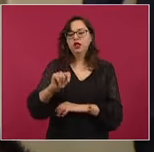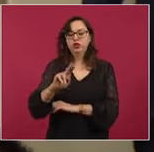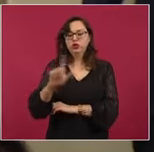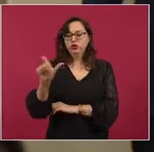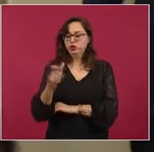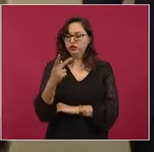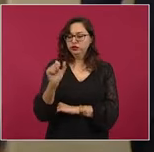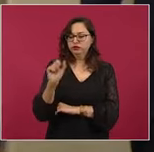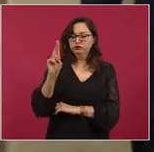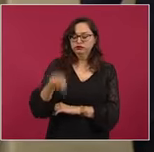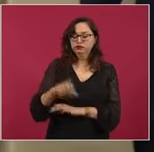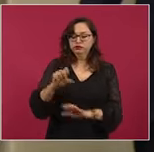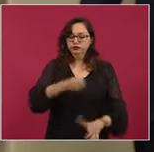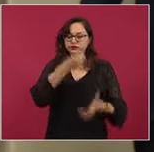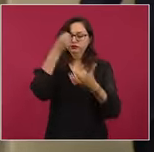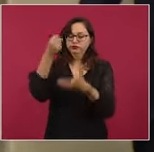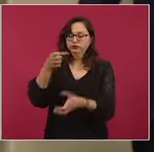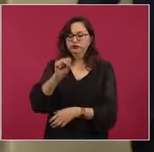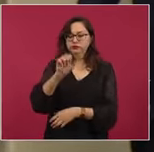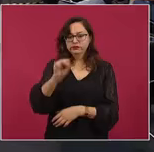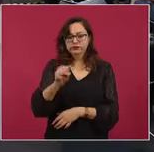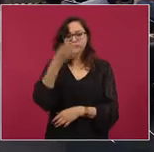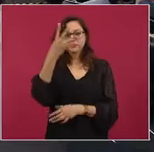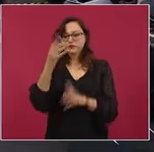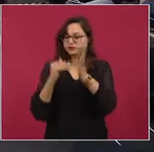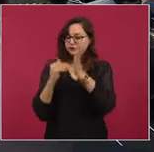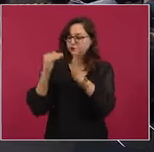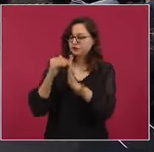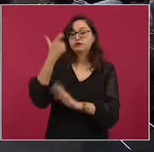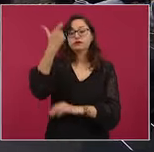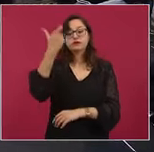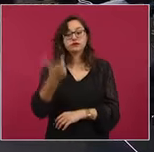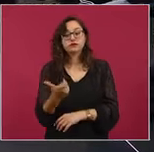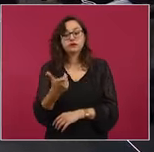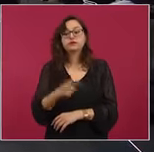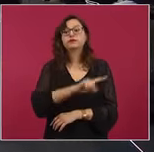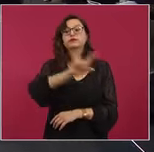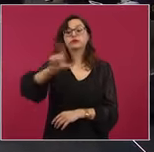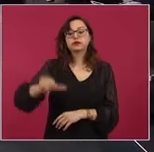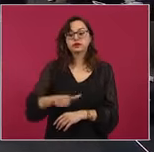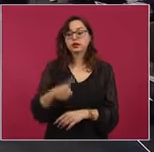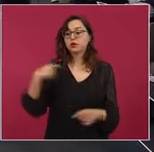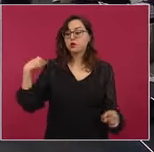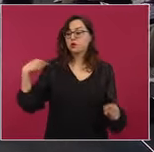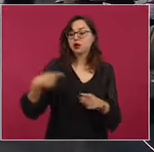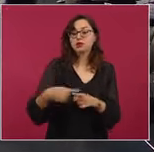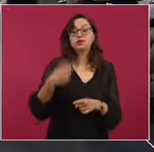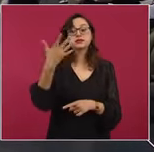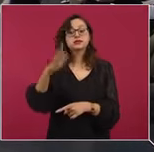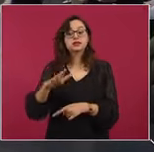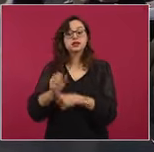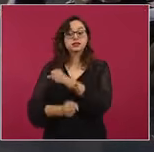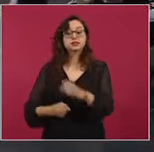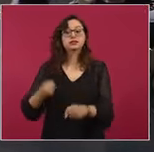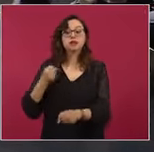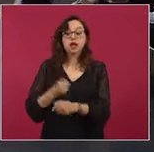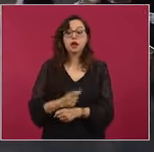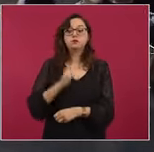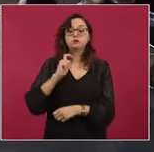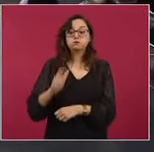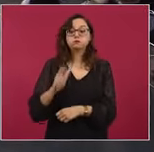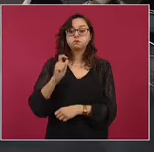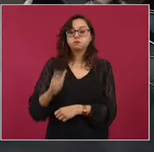se tuvo una inversión de 64 millones de pesos y a los 10 años se ha tenido estipulado un pago de